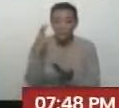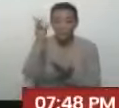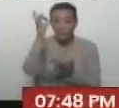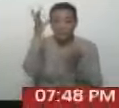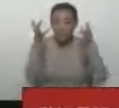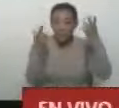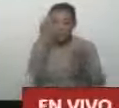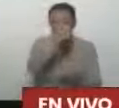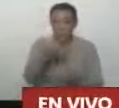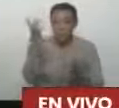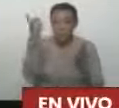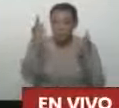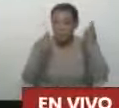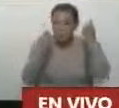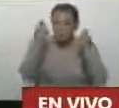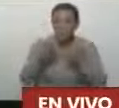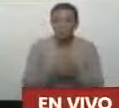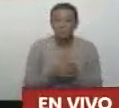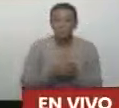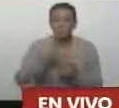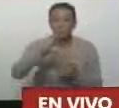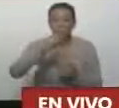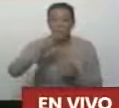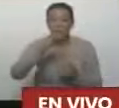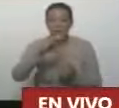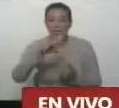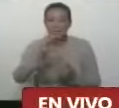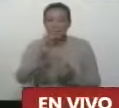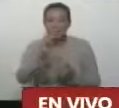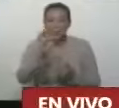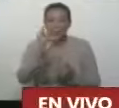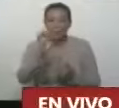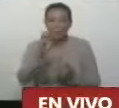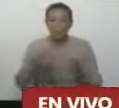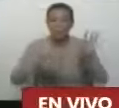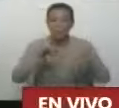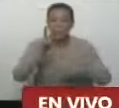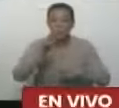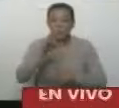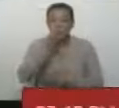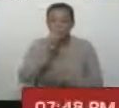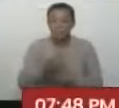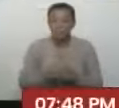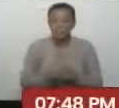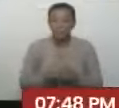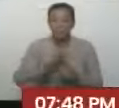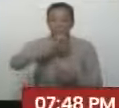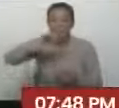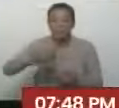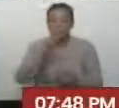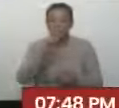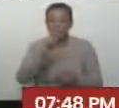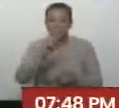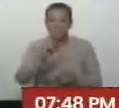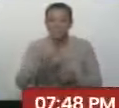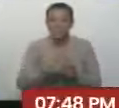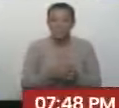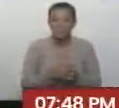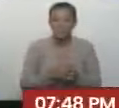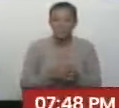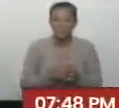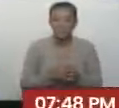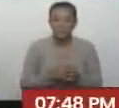inventor. Christopher Alejandro Méndez Suárez, 12 años. Jin Yang Chen